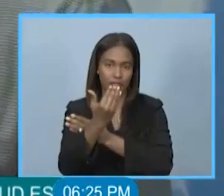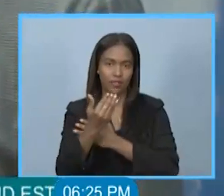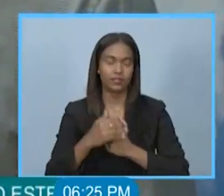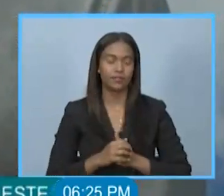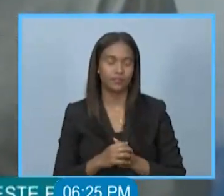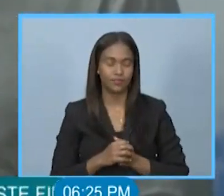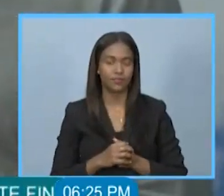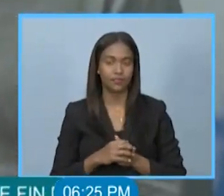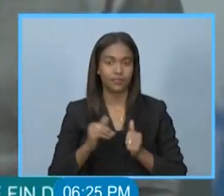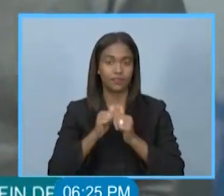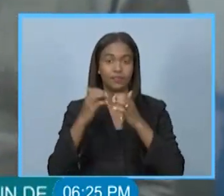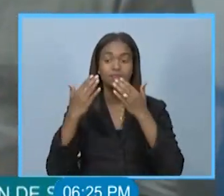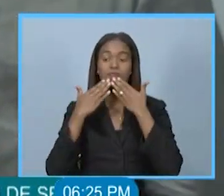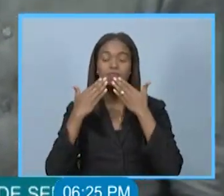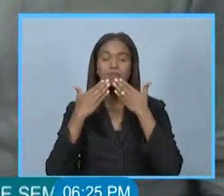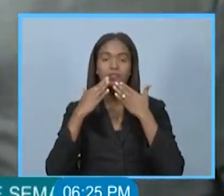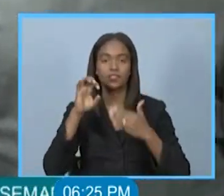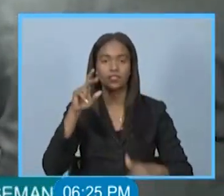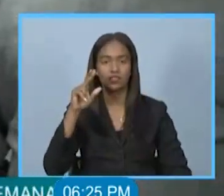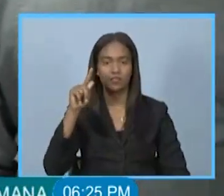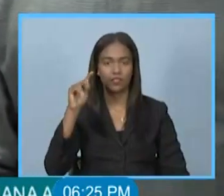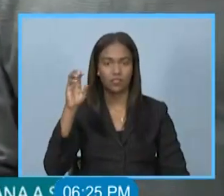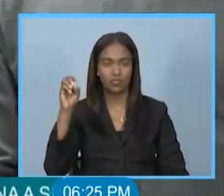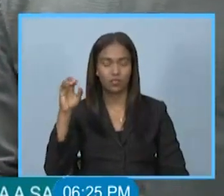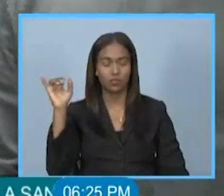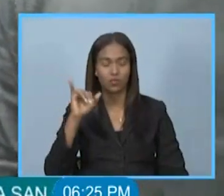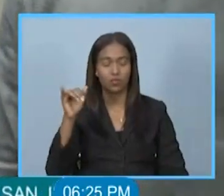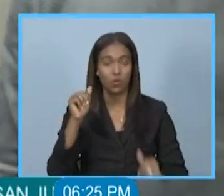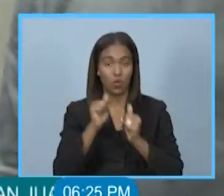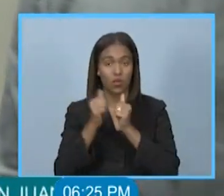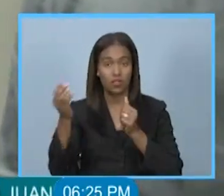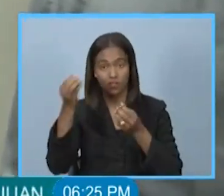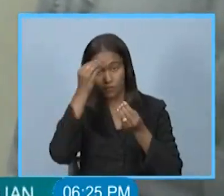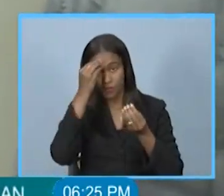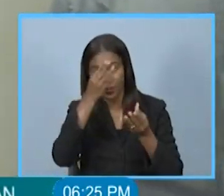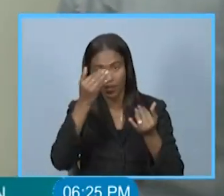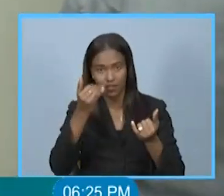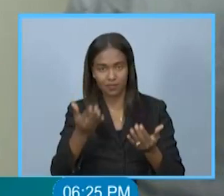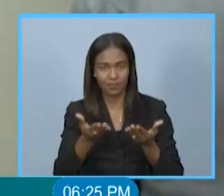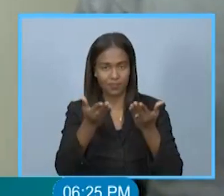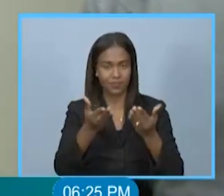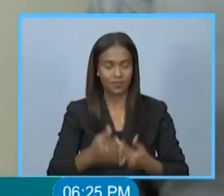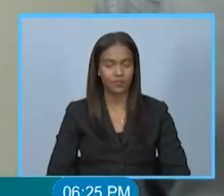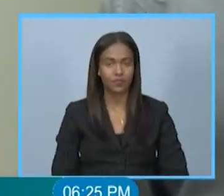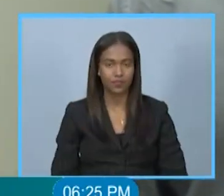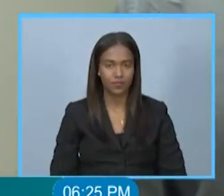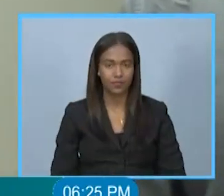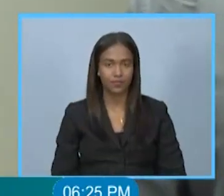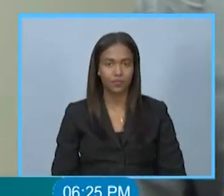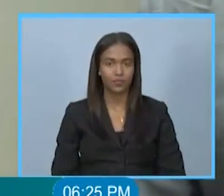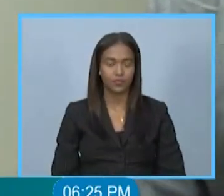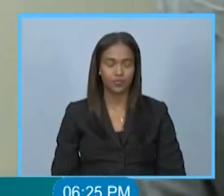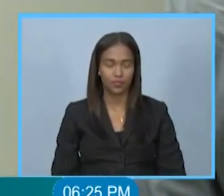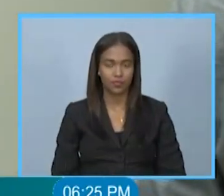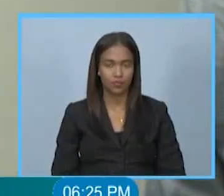Así es Muchísimas gracias Heriberto y señores con esta información es retornamos contigo